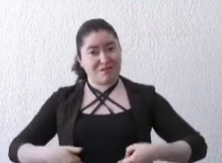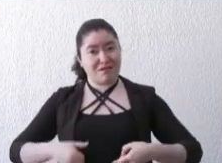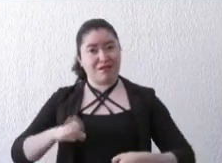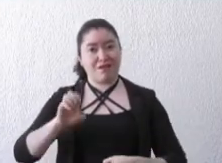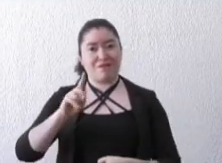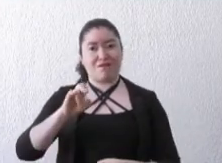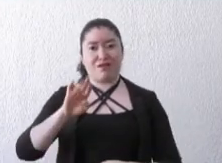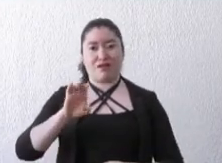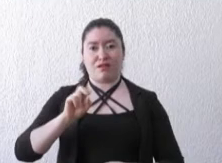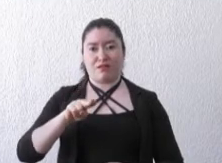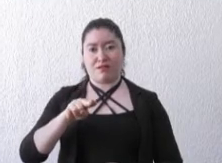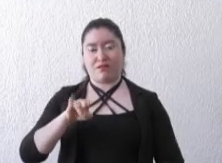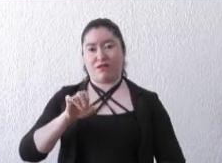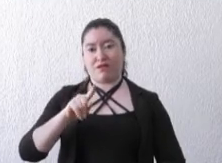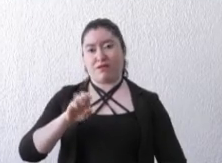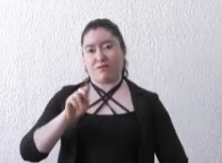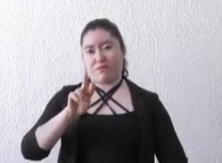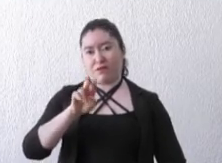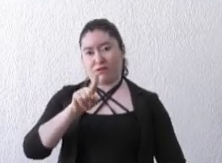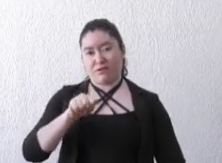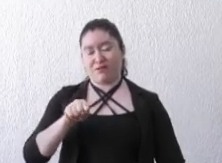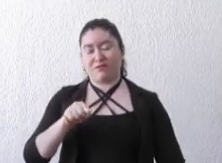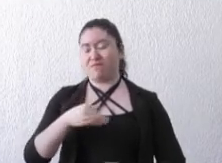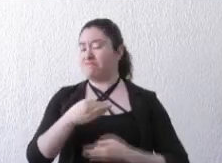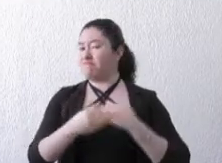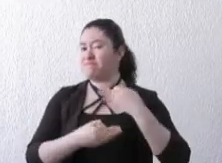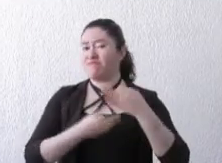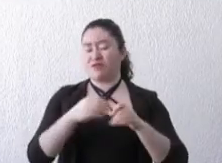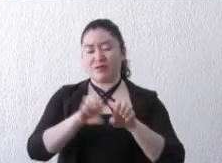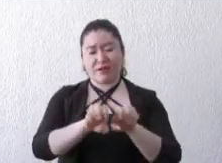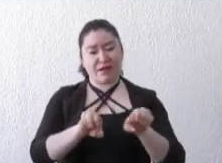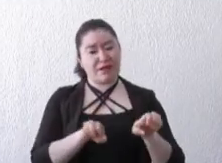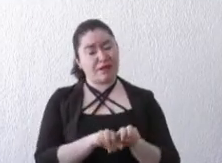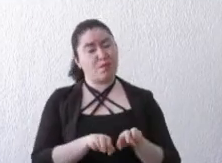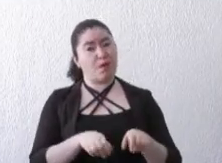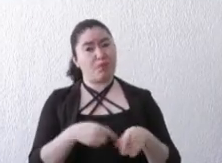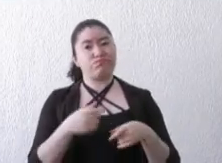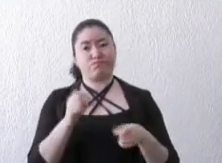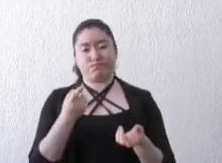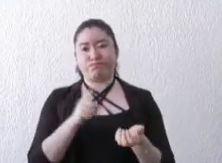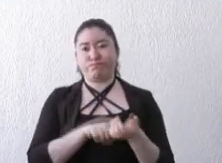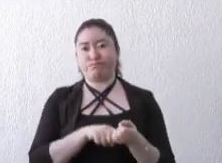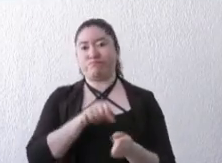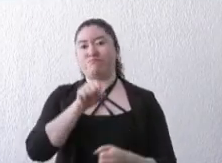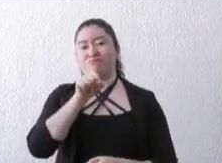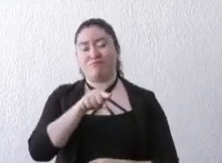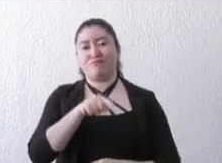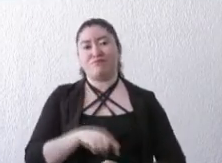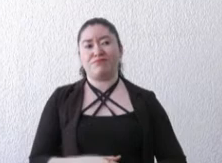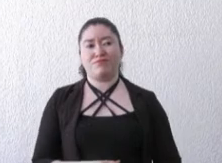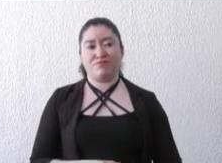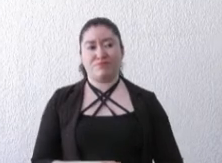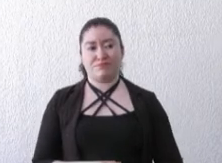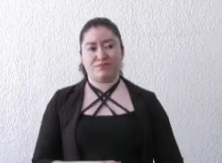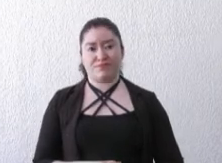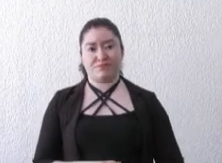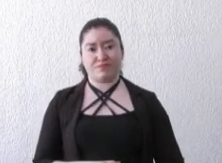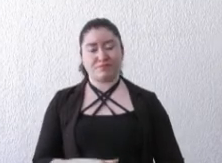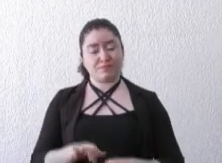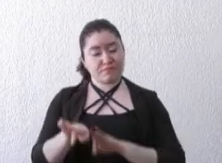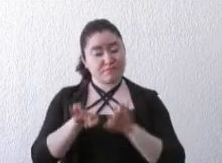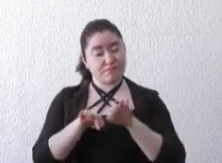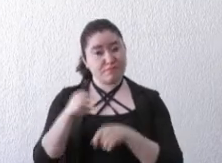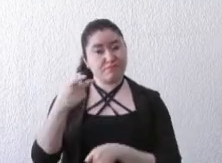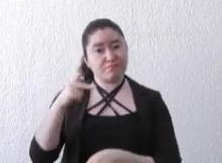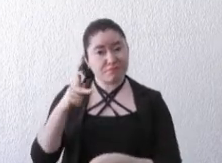Leopoldo, todos parte del equipo de obras públicas que aquí entregan su trabajo, su